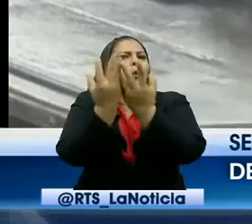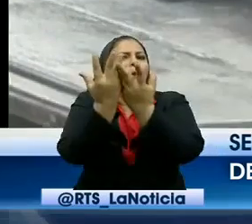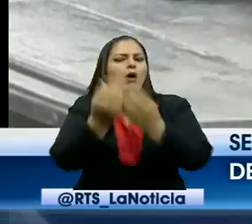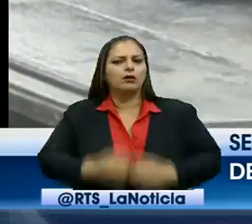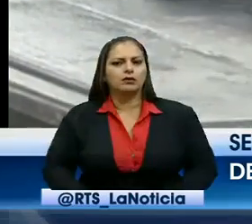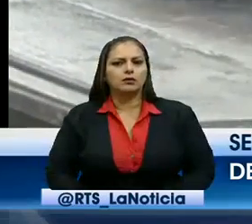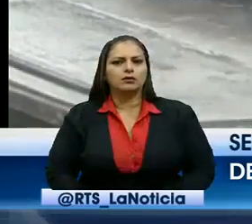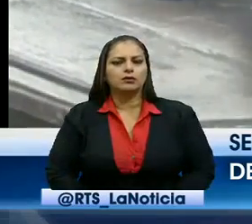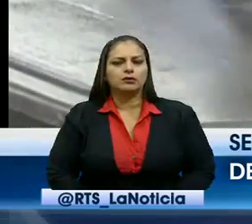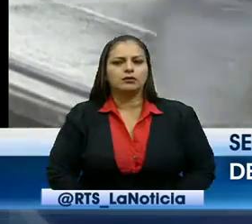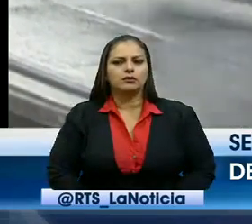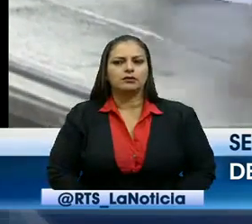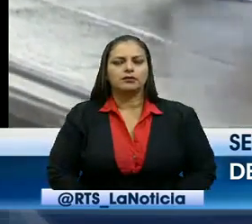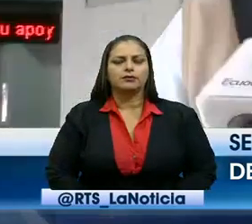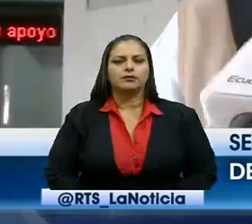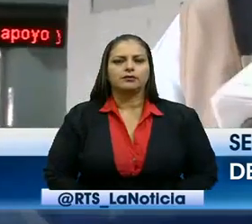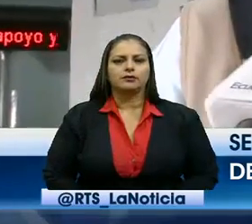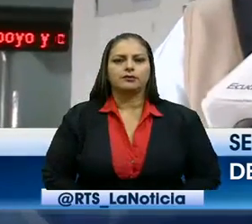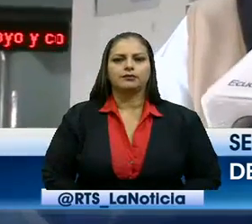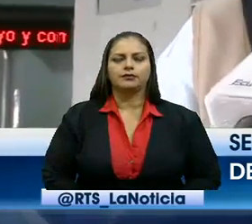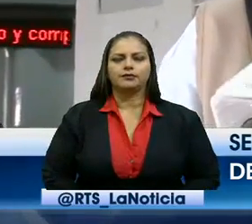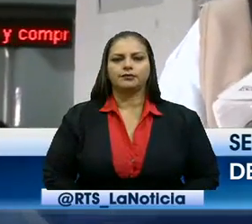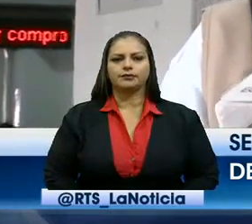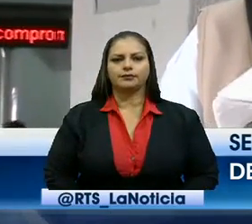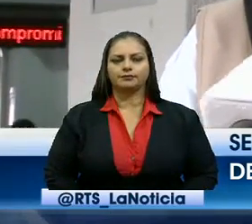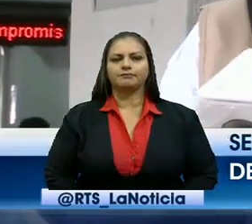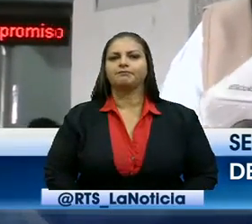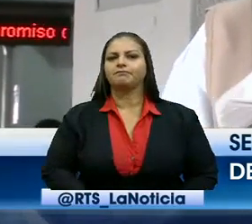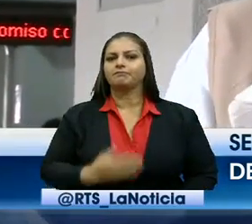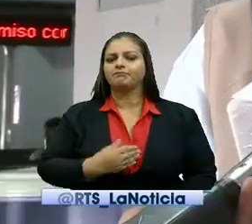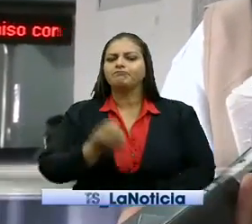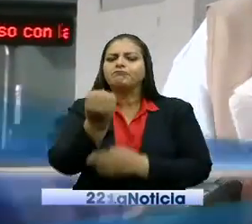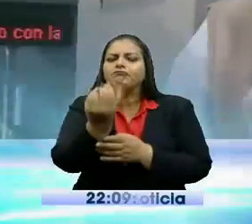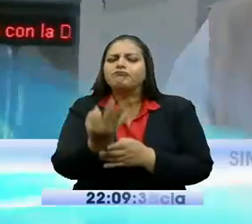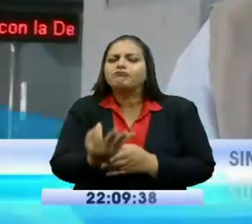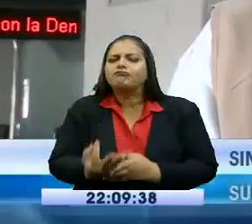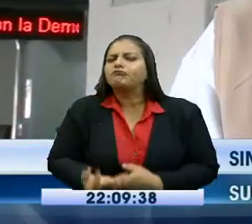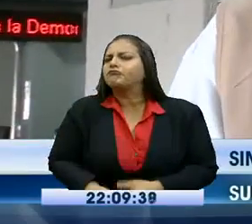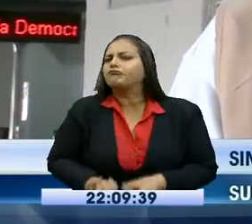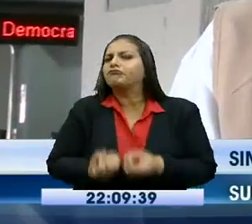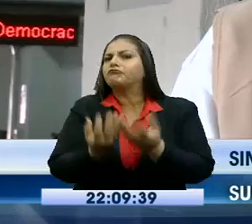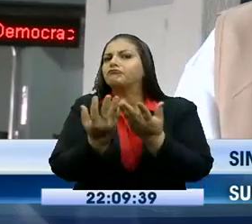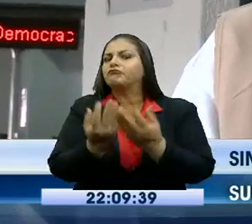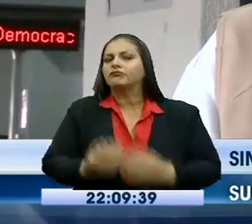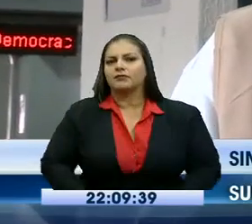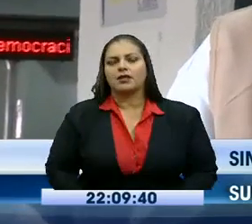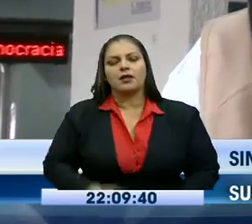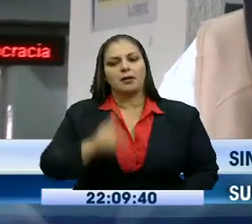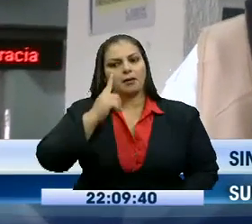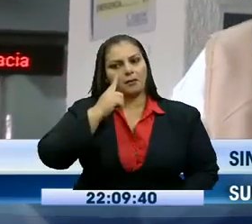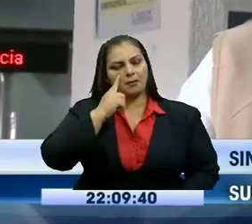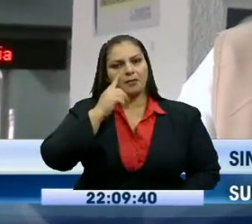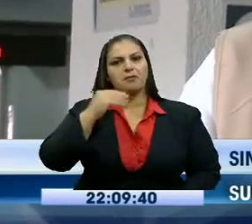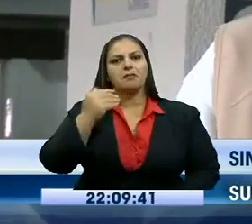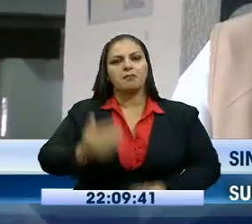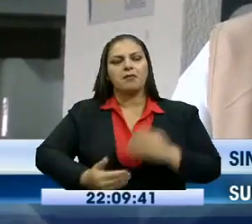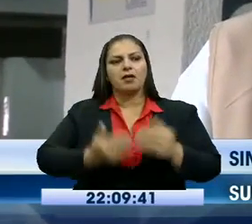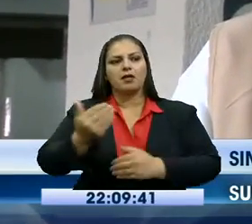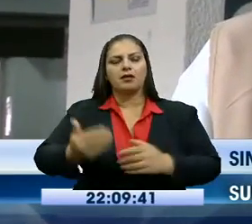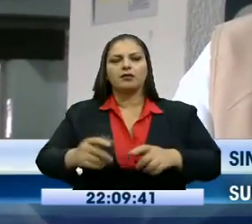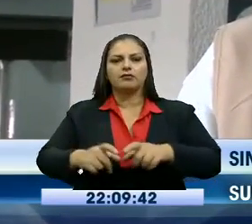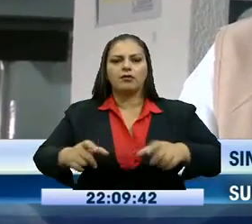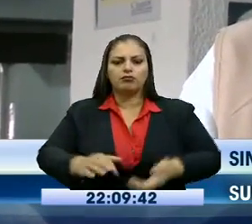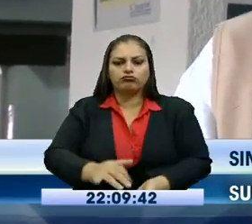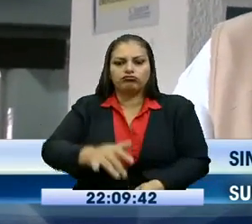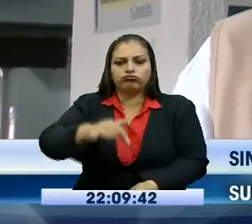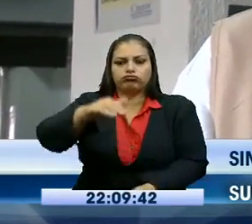antes de que pasen por los escáneres. Y los resultados pues pueden ser emitidos una vez que se estabilice la muestra, es decir, que tengamos la suficiente